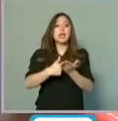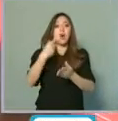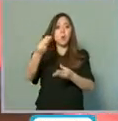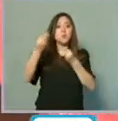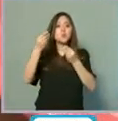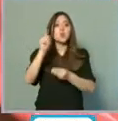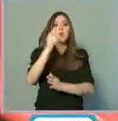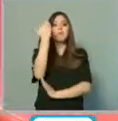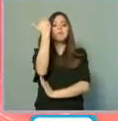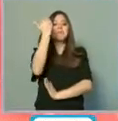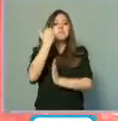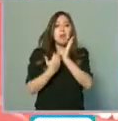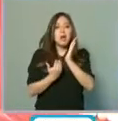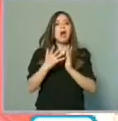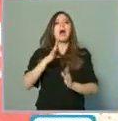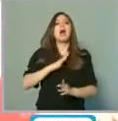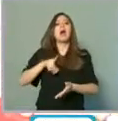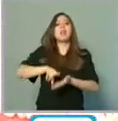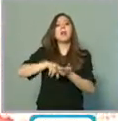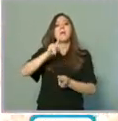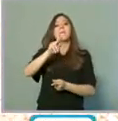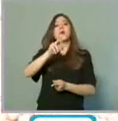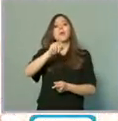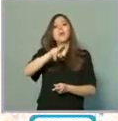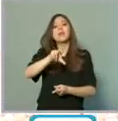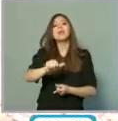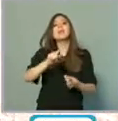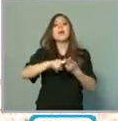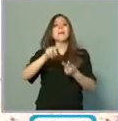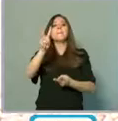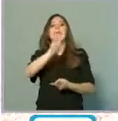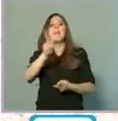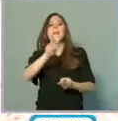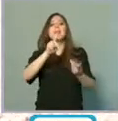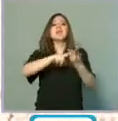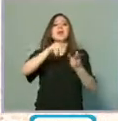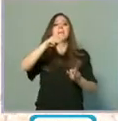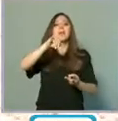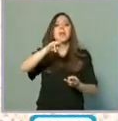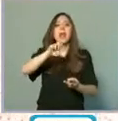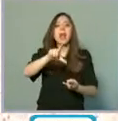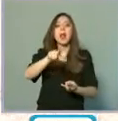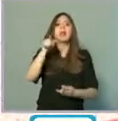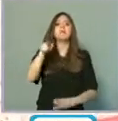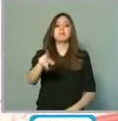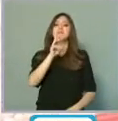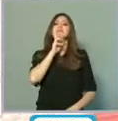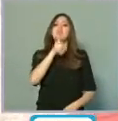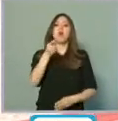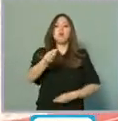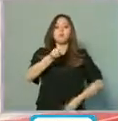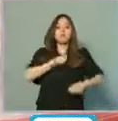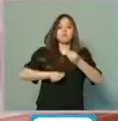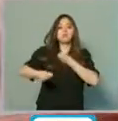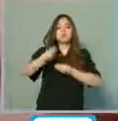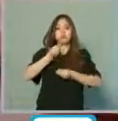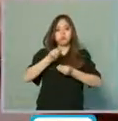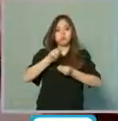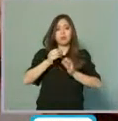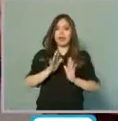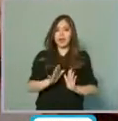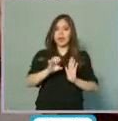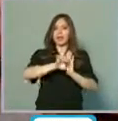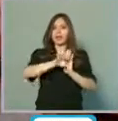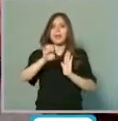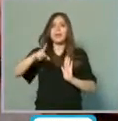Y entonces tiene proteína, tiene aporte de vitaminas, minerales. Realmente es una muy buena alternativa. En pacientes, fíjense, que